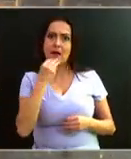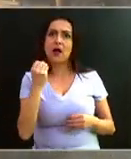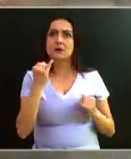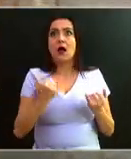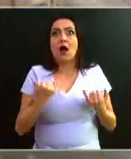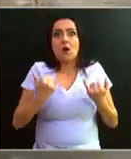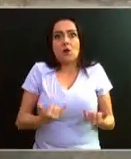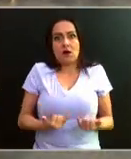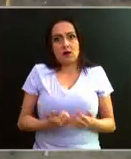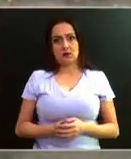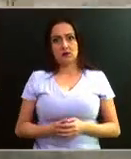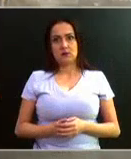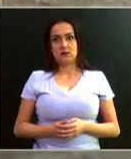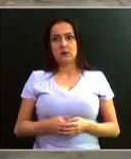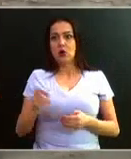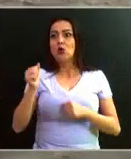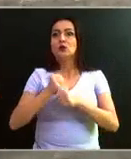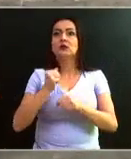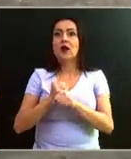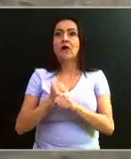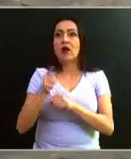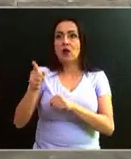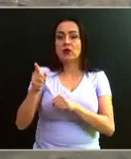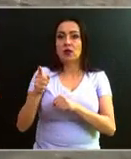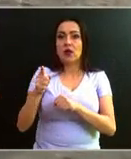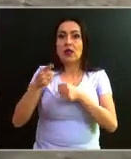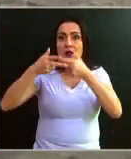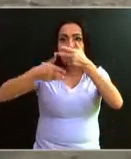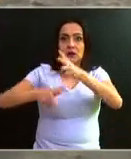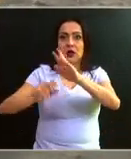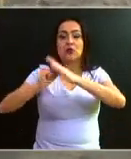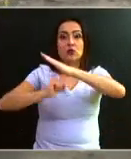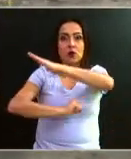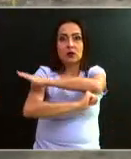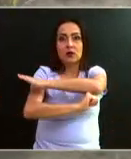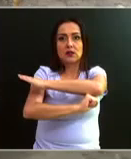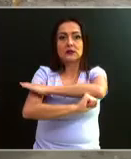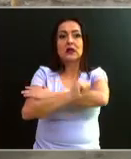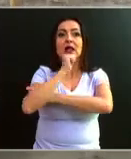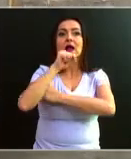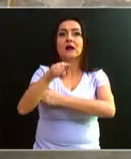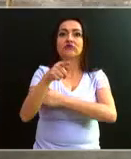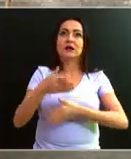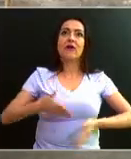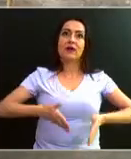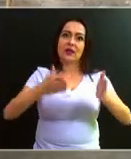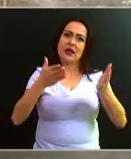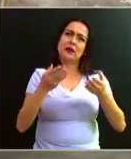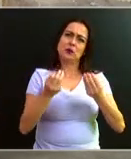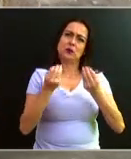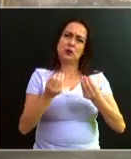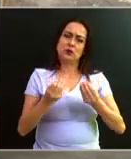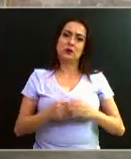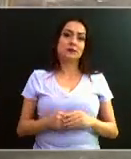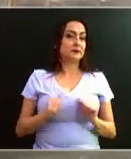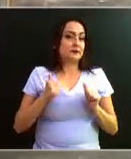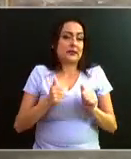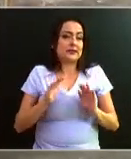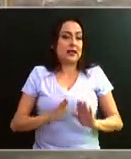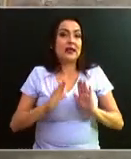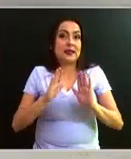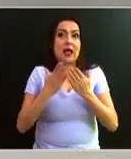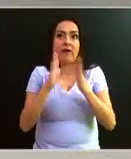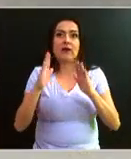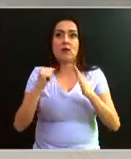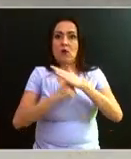época que están con los trabajos de los puentes y la carretera, entonces sería súper excelente que